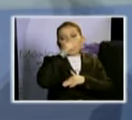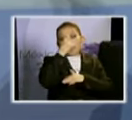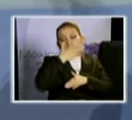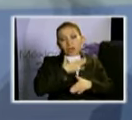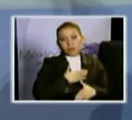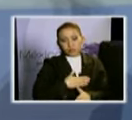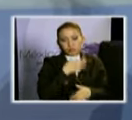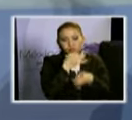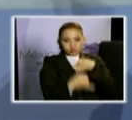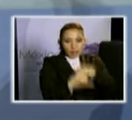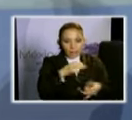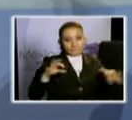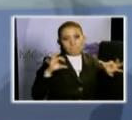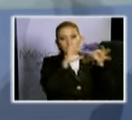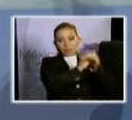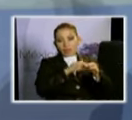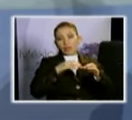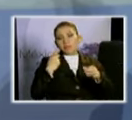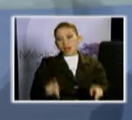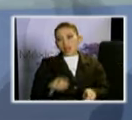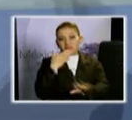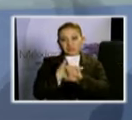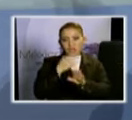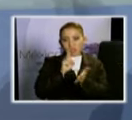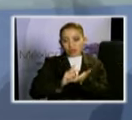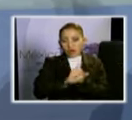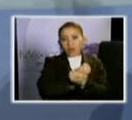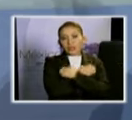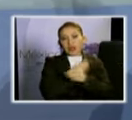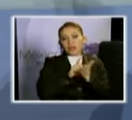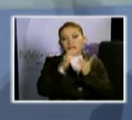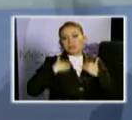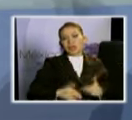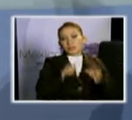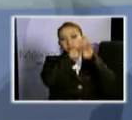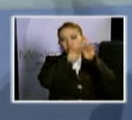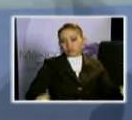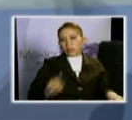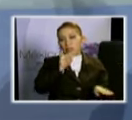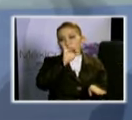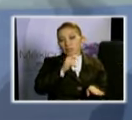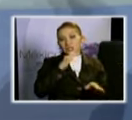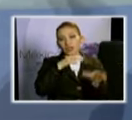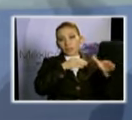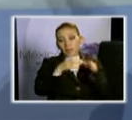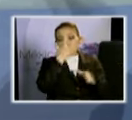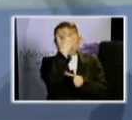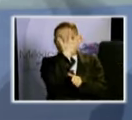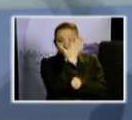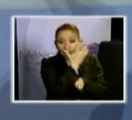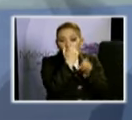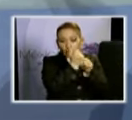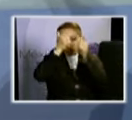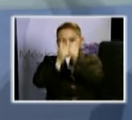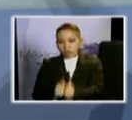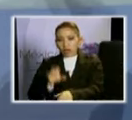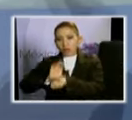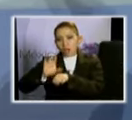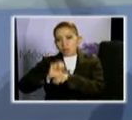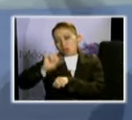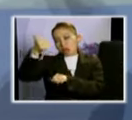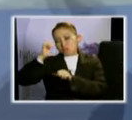de justicia, cooperación antidroga, educación, derechos humanos, democracia y comercio. Durante sus 5 años en Colombia, entre